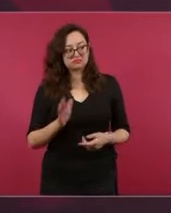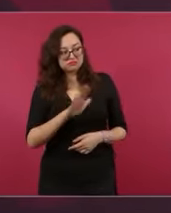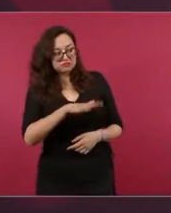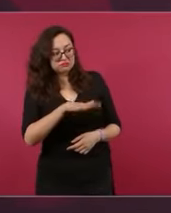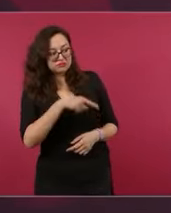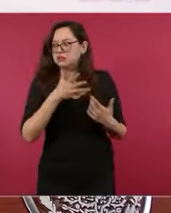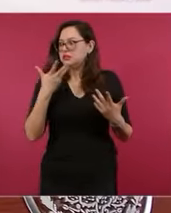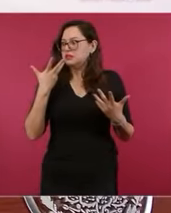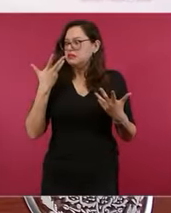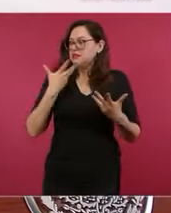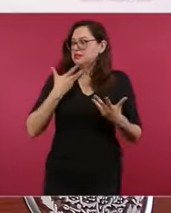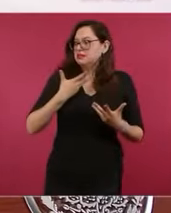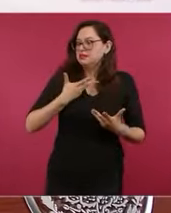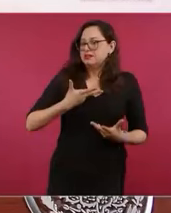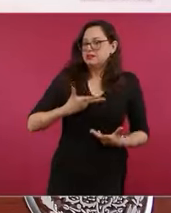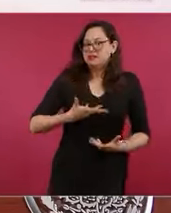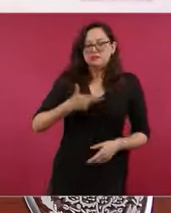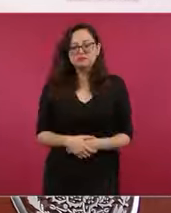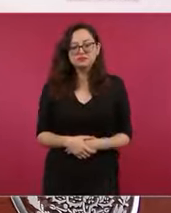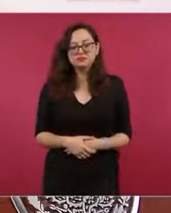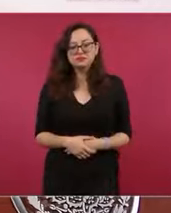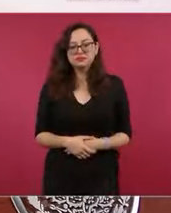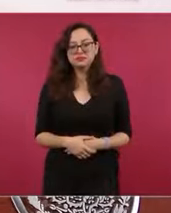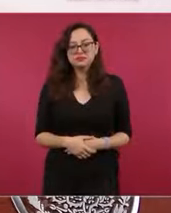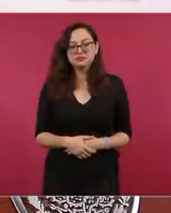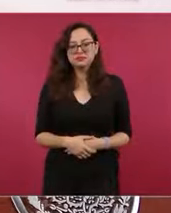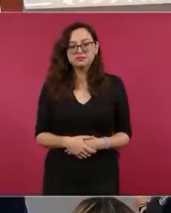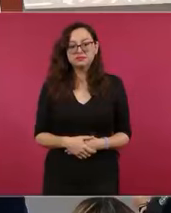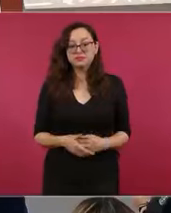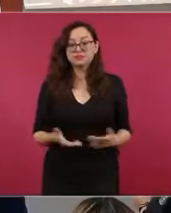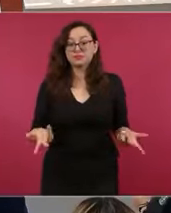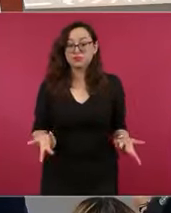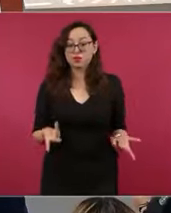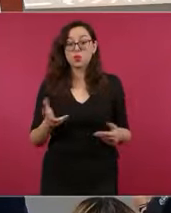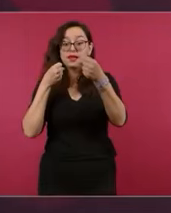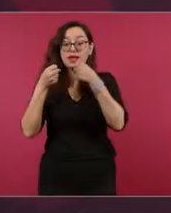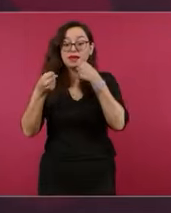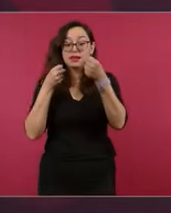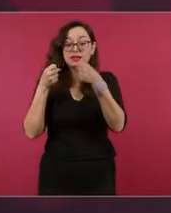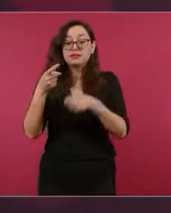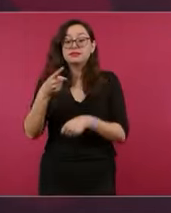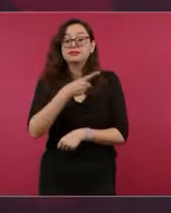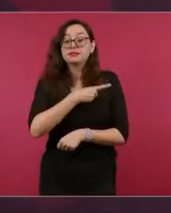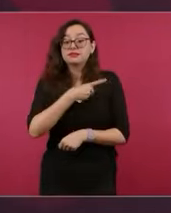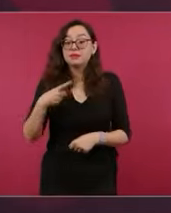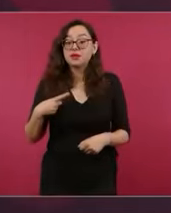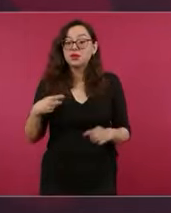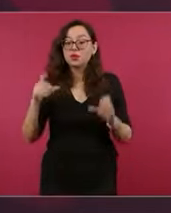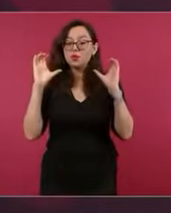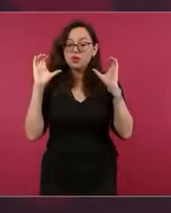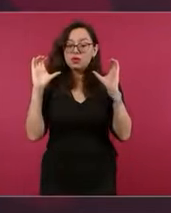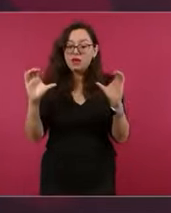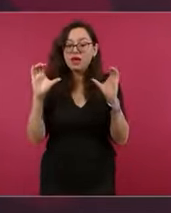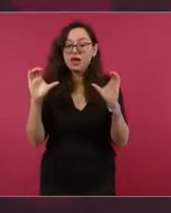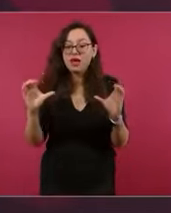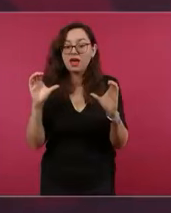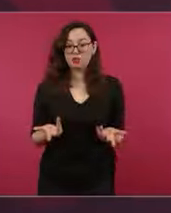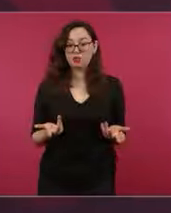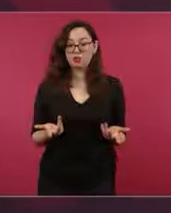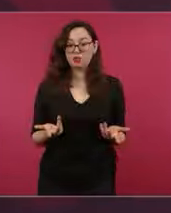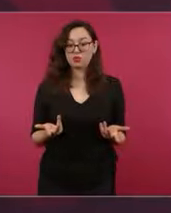falso? Ustedes tengan mucho cuidado, porque ustedes no